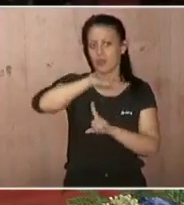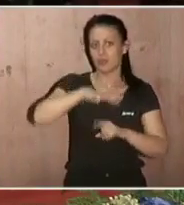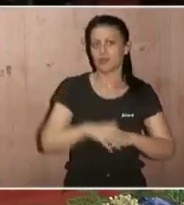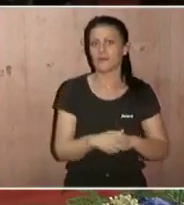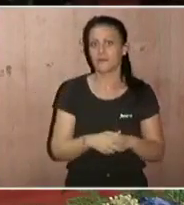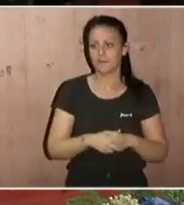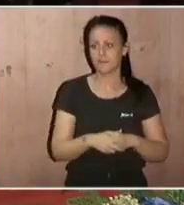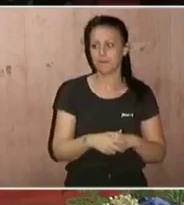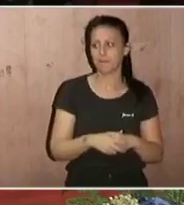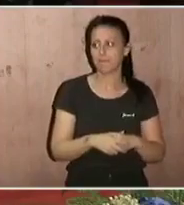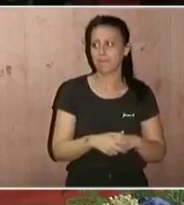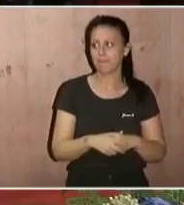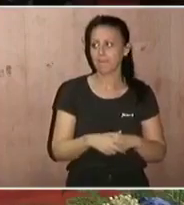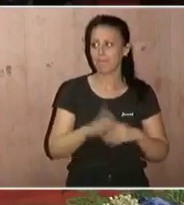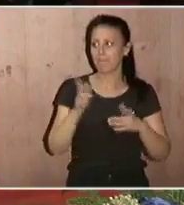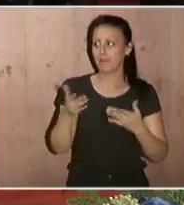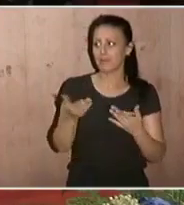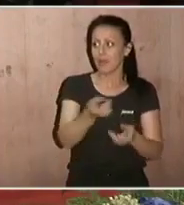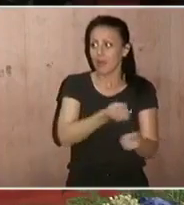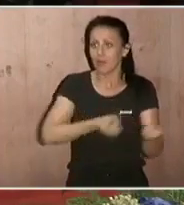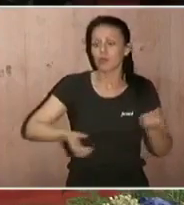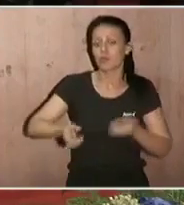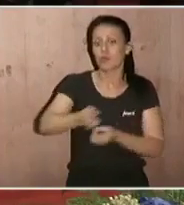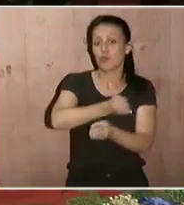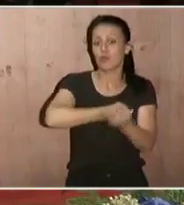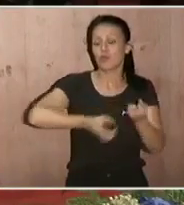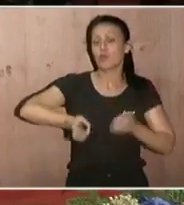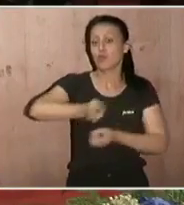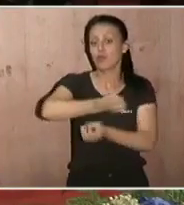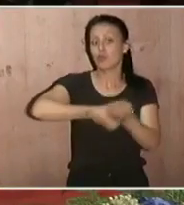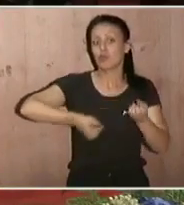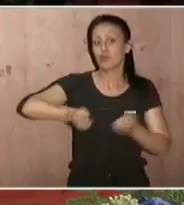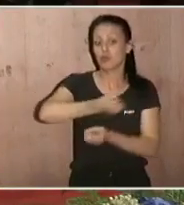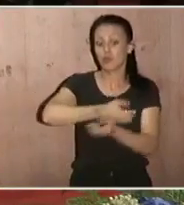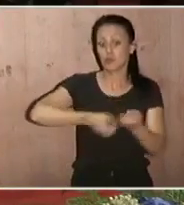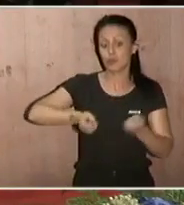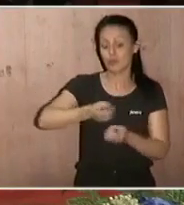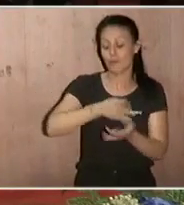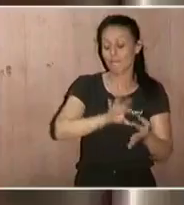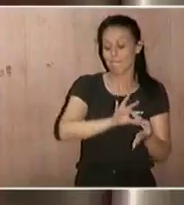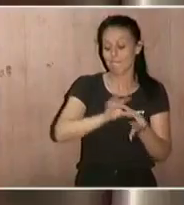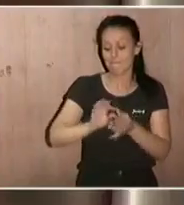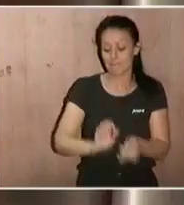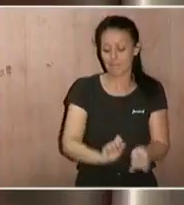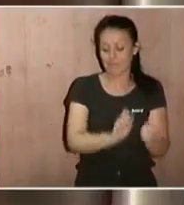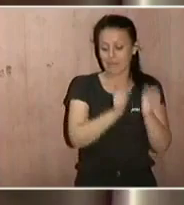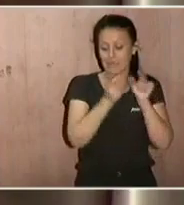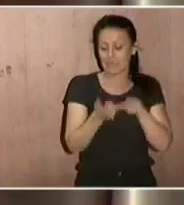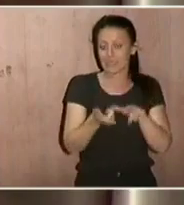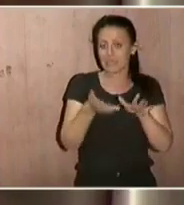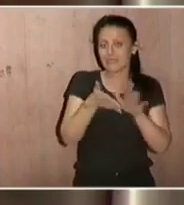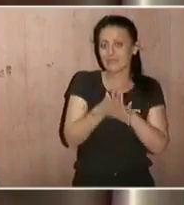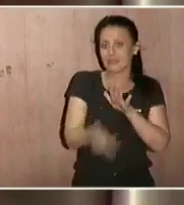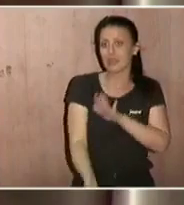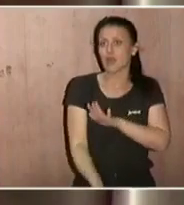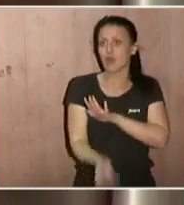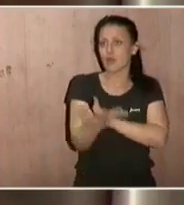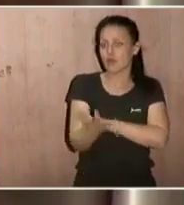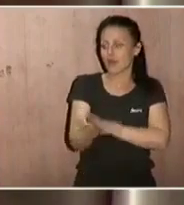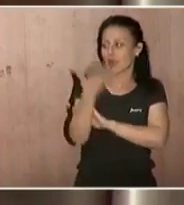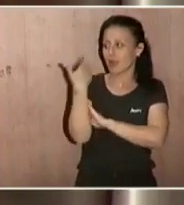Esta mutua interacción e influencia y esas múltiples similitudes están en el origen de la